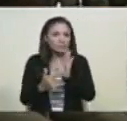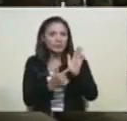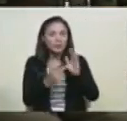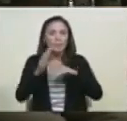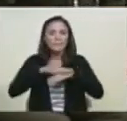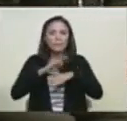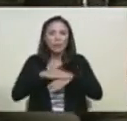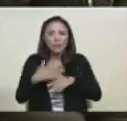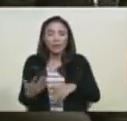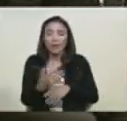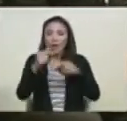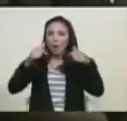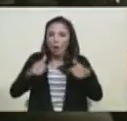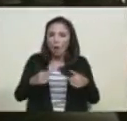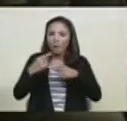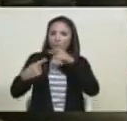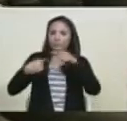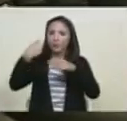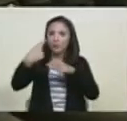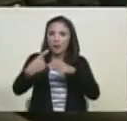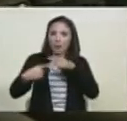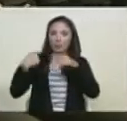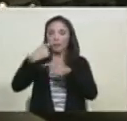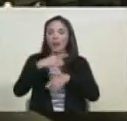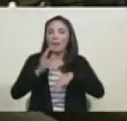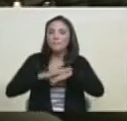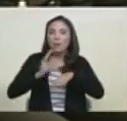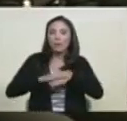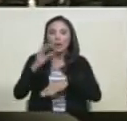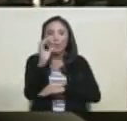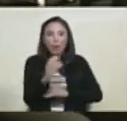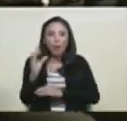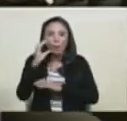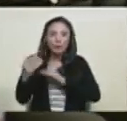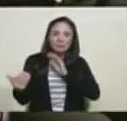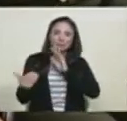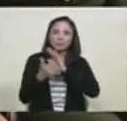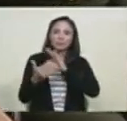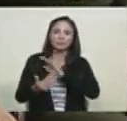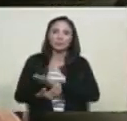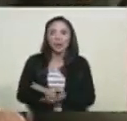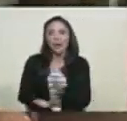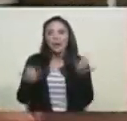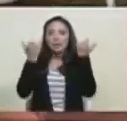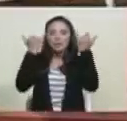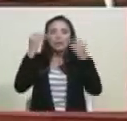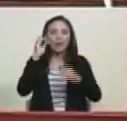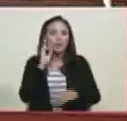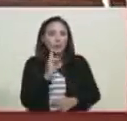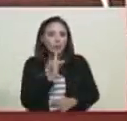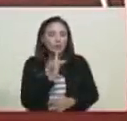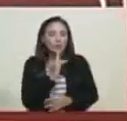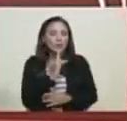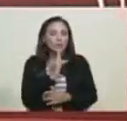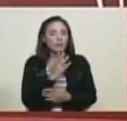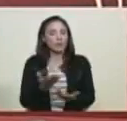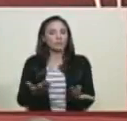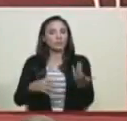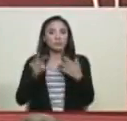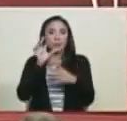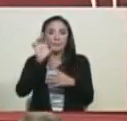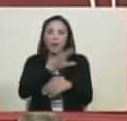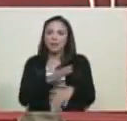de las razones del hoy, de la conspiración bogotana contra el proyecto de Bolívar, contra el proyecto de